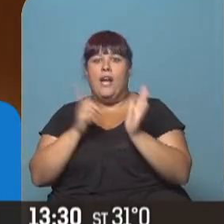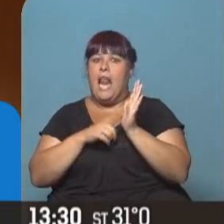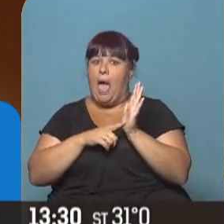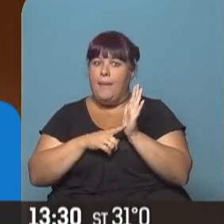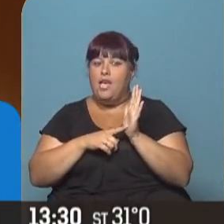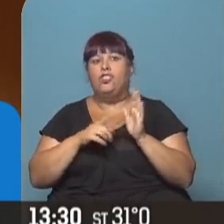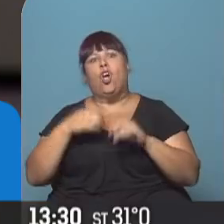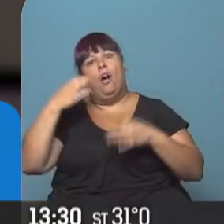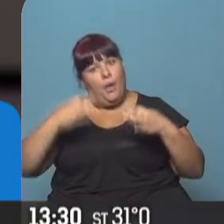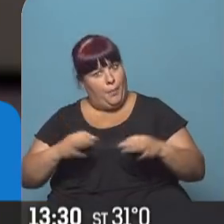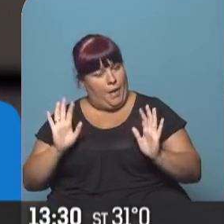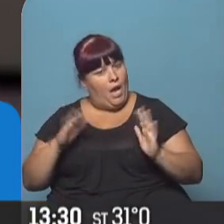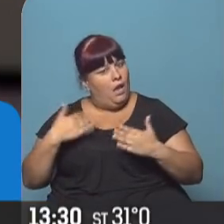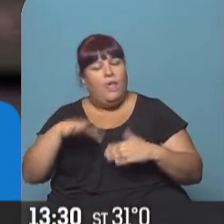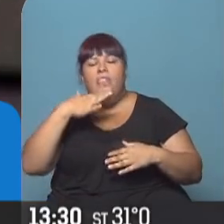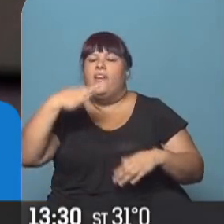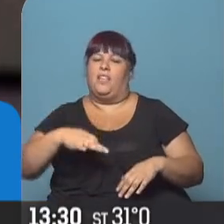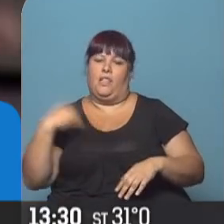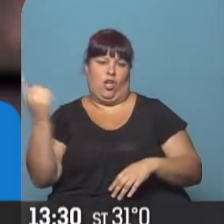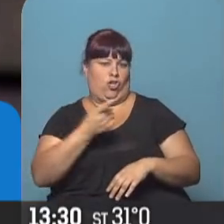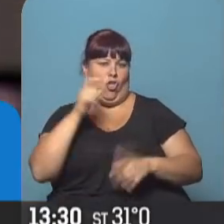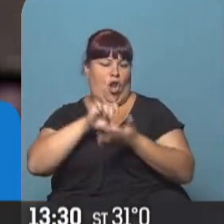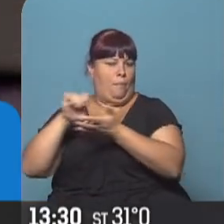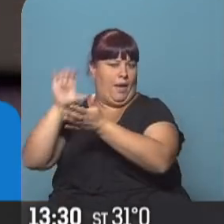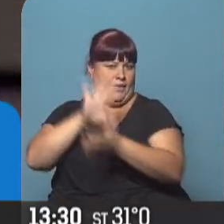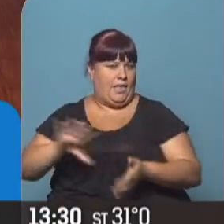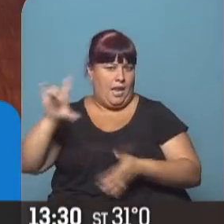claras, lógicas y que sean entendibles por todos los países de la